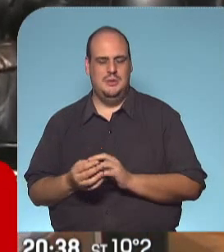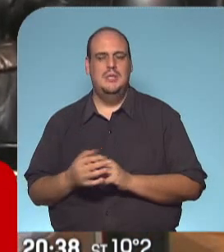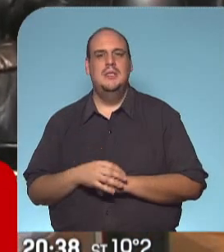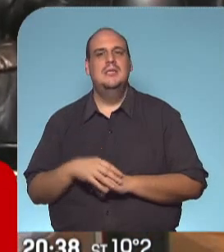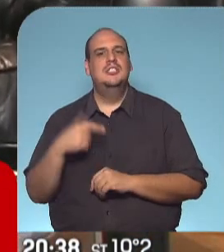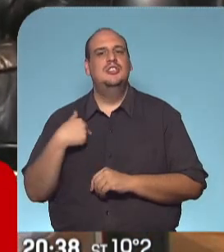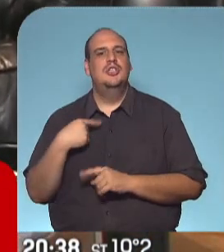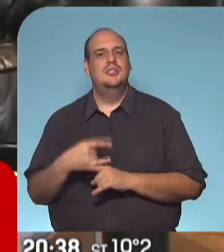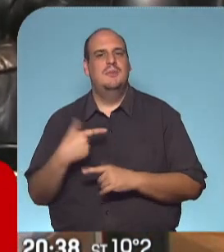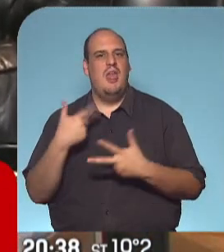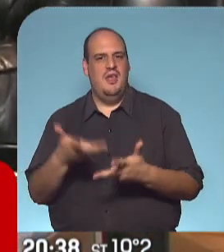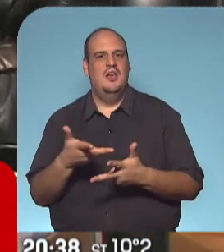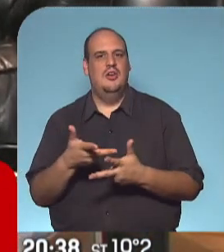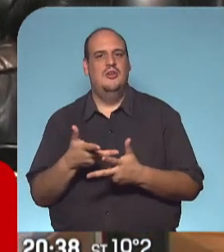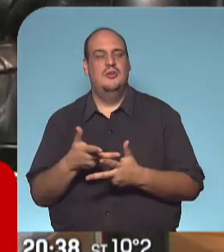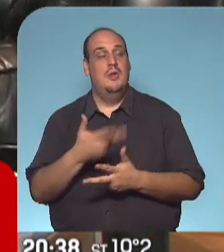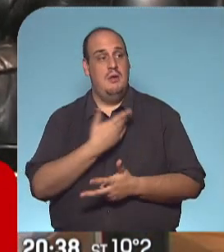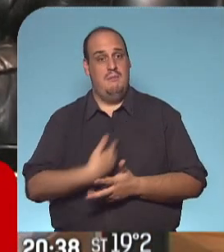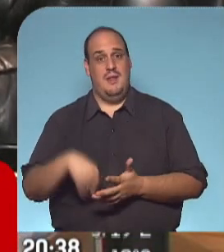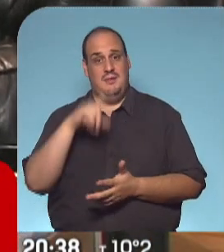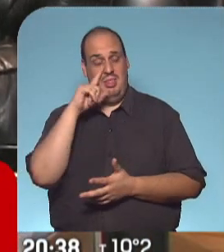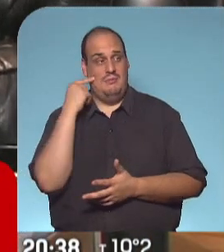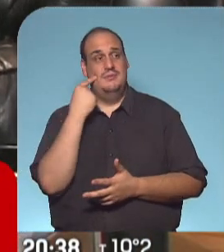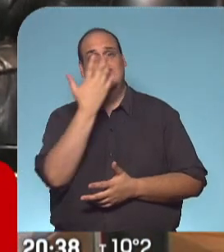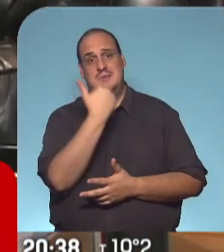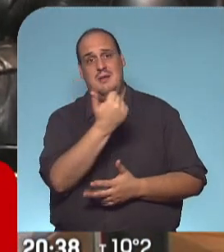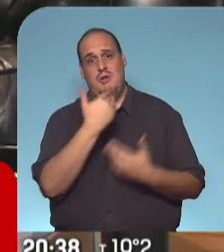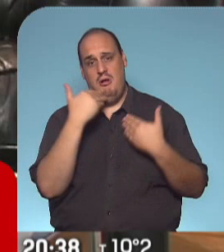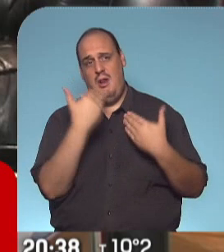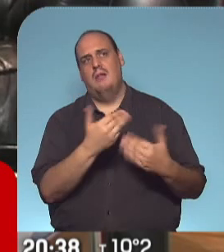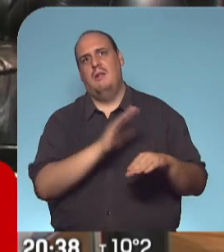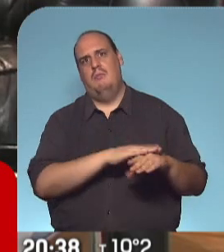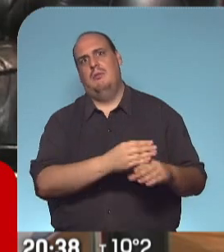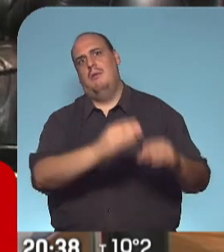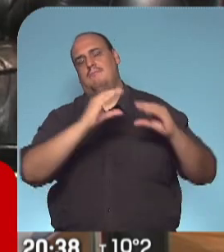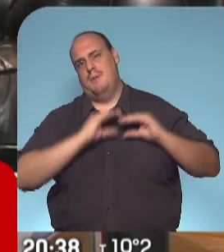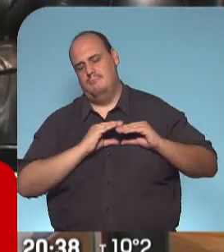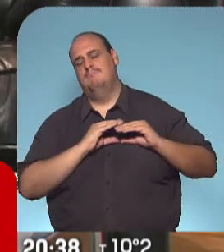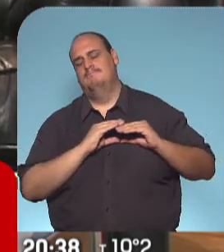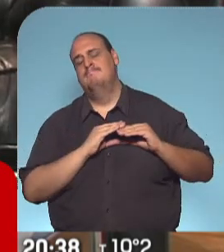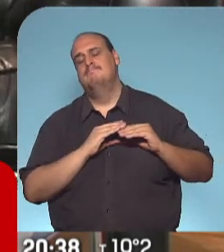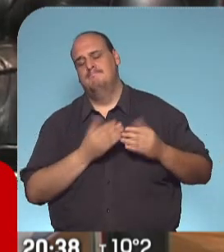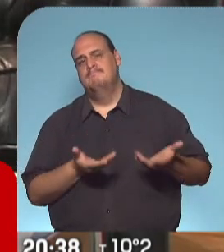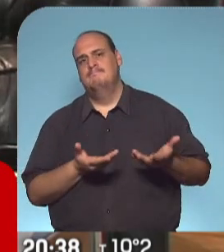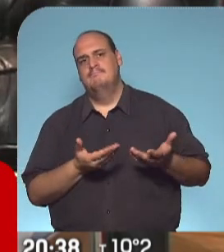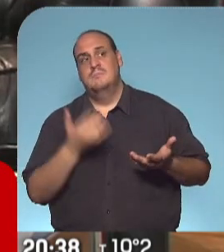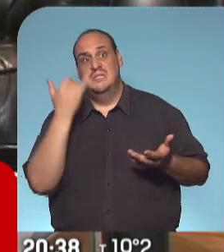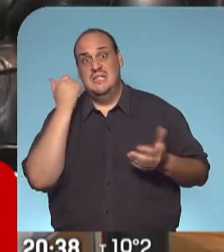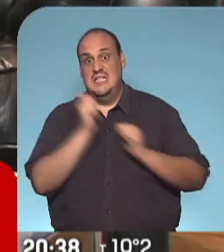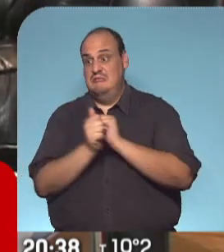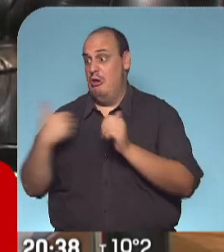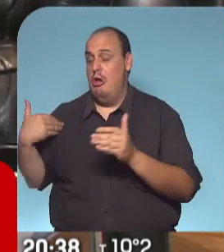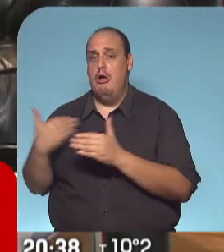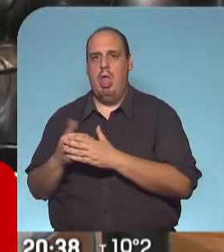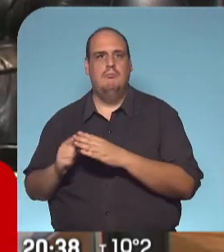como siempre digo, yo siempre le agradezco al presidente haberme dado esta responsabilidad que en un momento que ya era histórico y